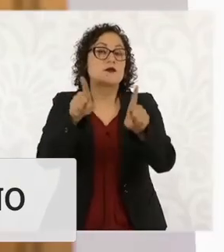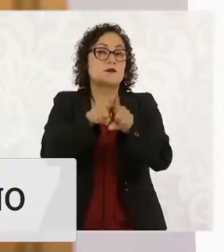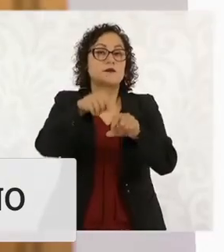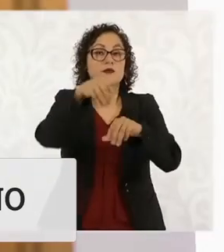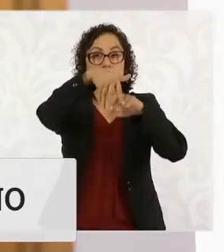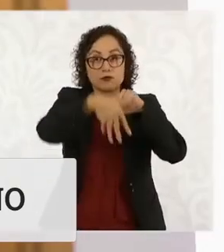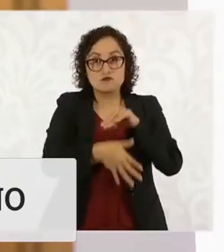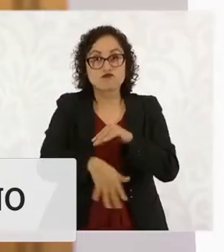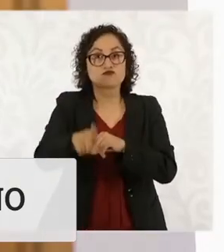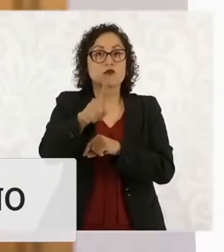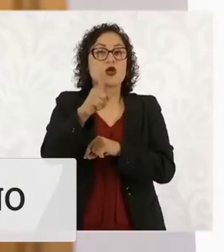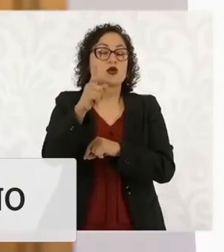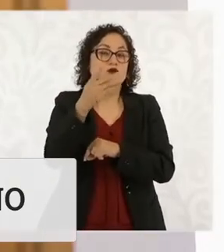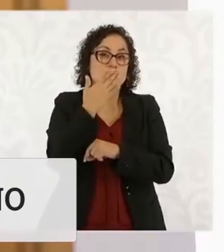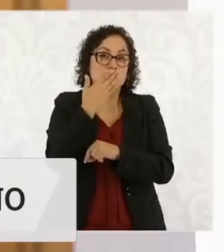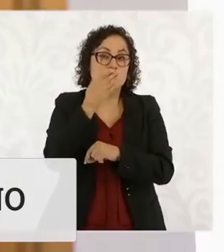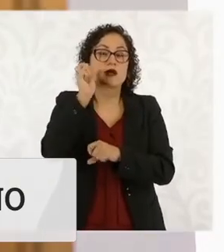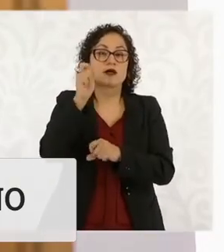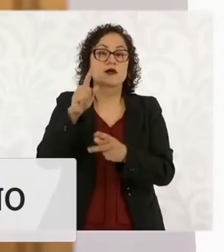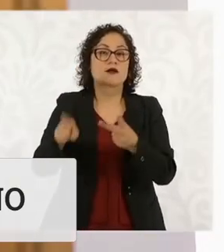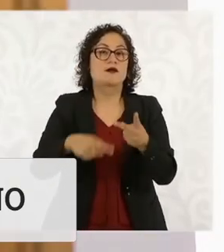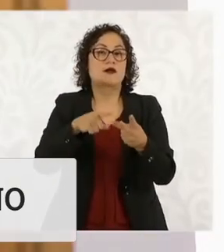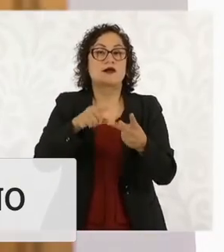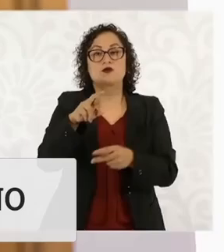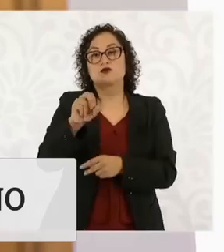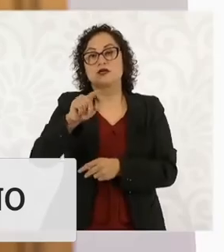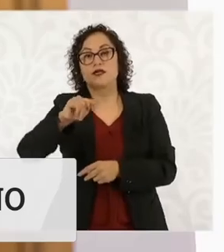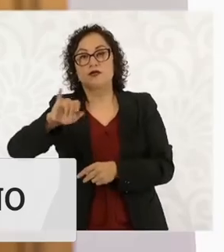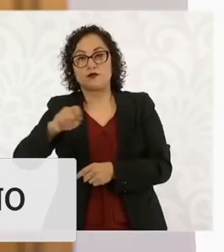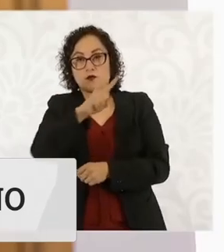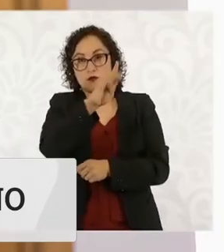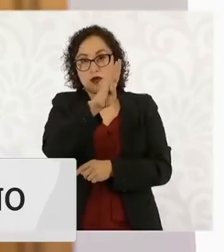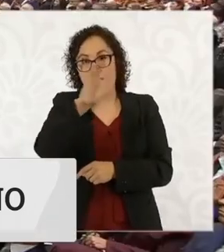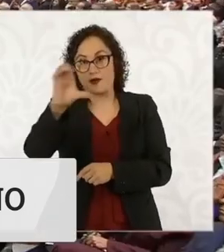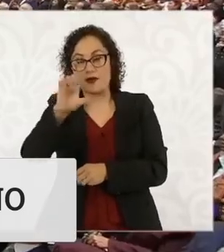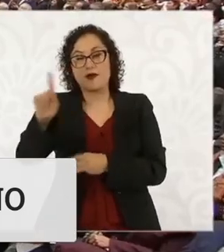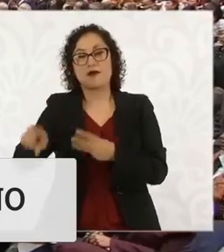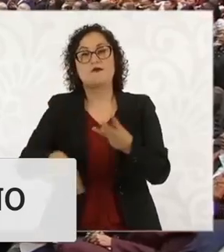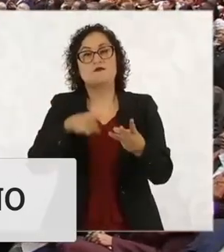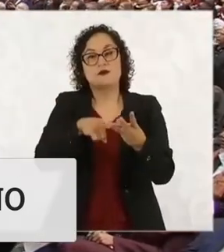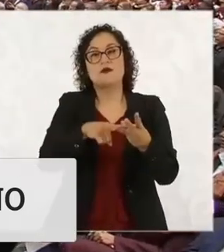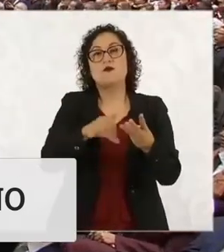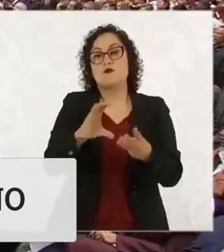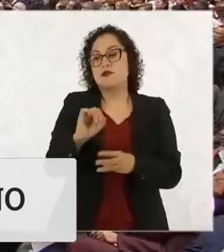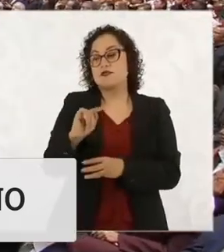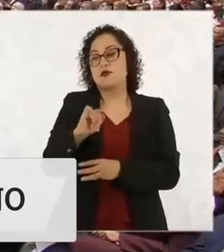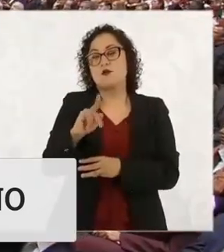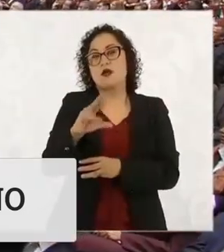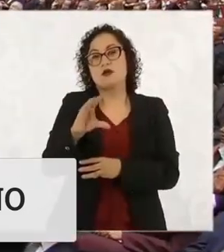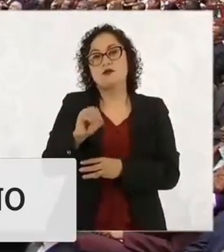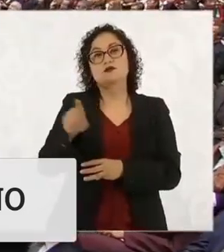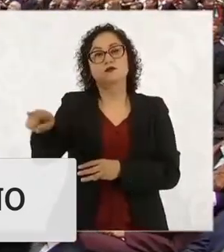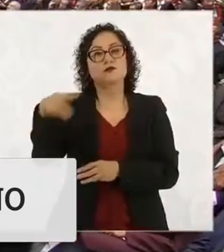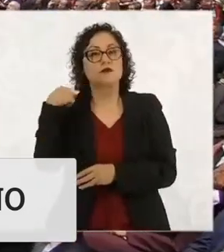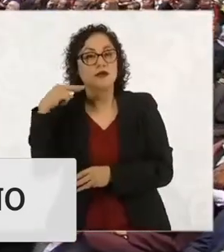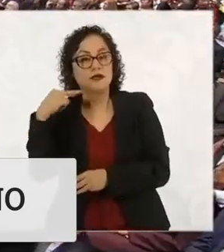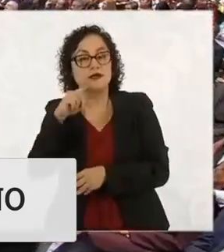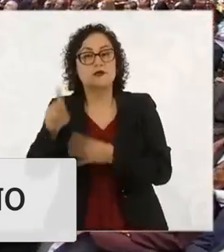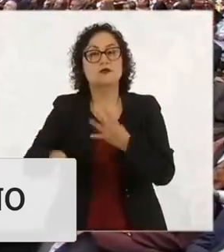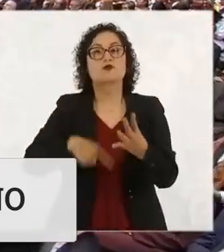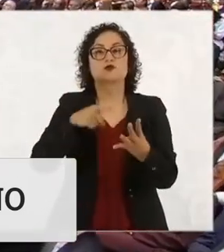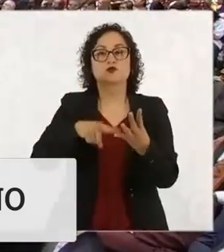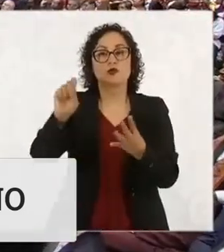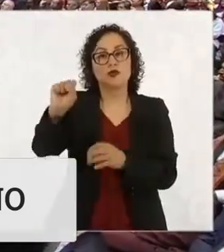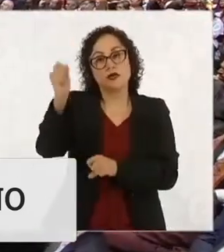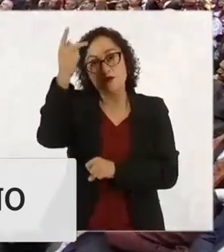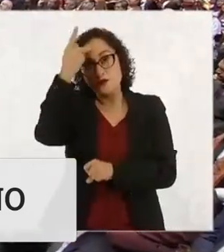Sonora, Desaladora Rosarito en Baja California, La Cangrejera Coatzacoalcos en Veracruz, Las Escobas en San